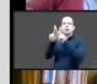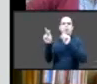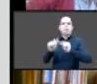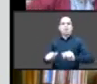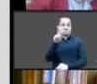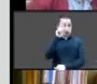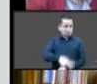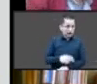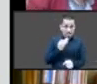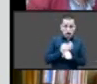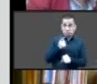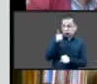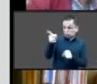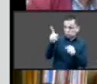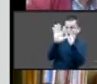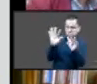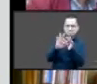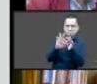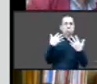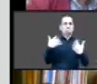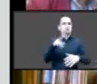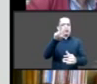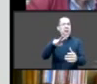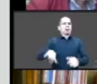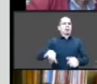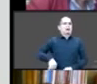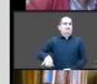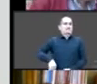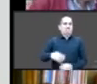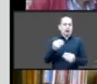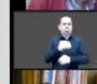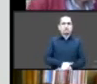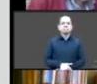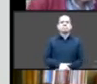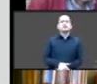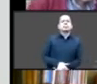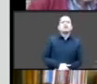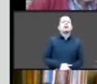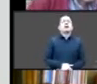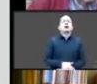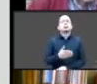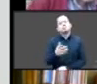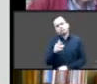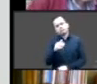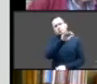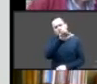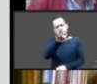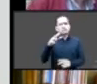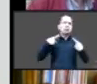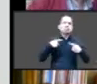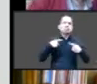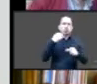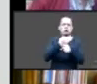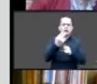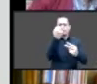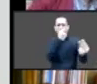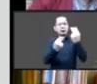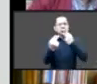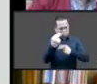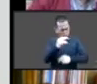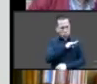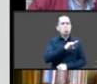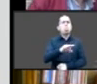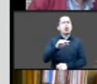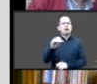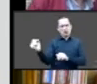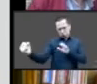planteado recupero entonces para nuestros participantes que pueden hacer preguntas y inquietudes para nuestros